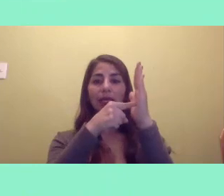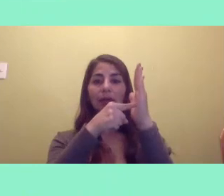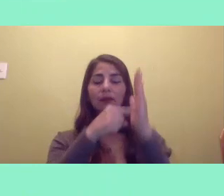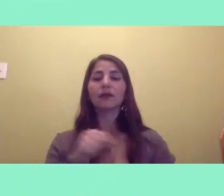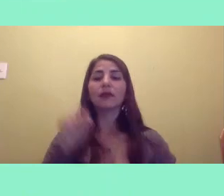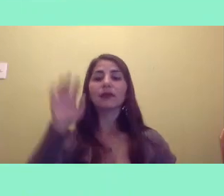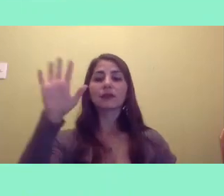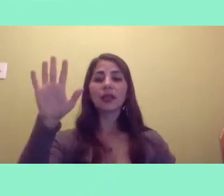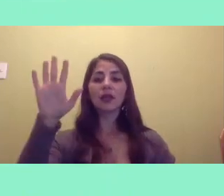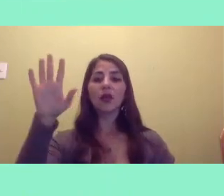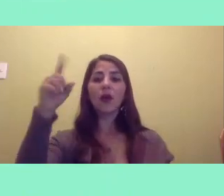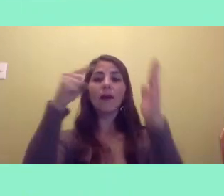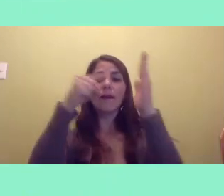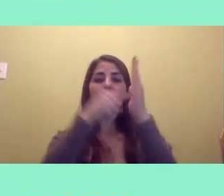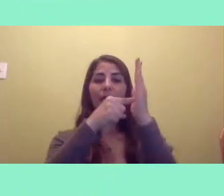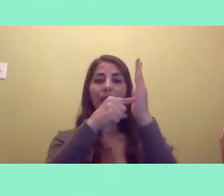4000,